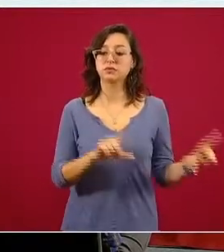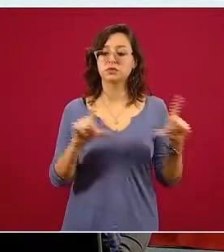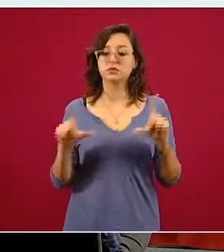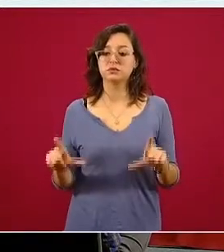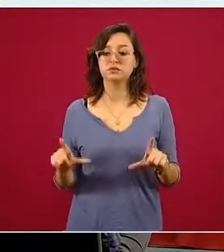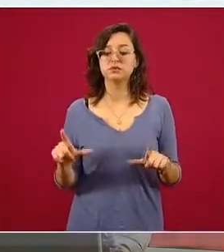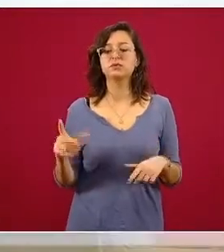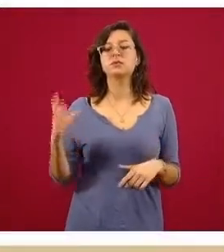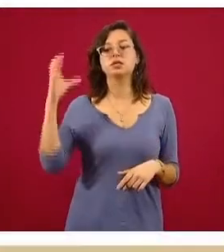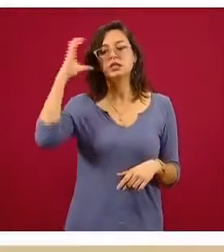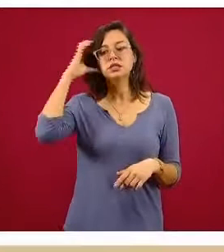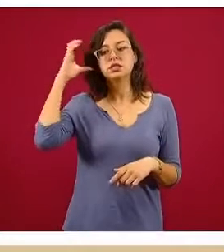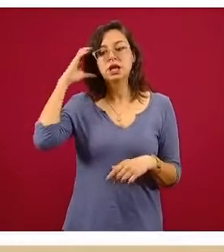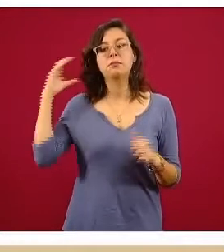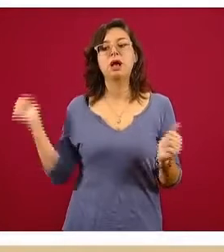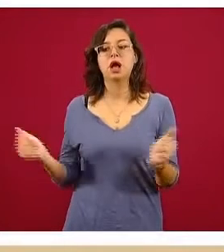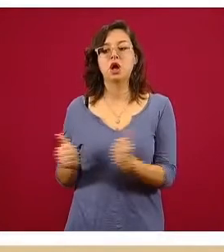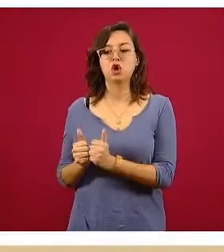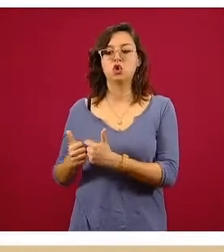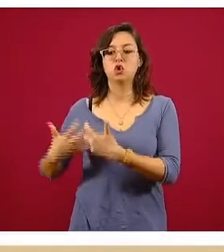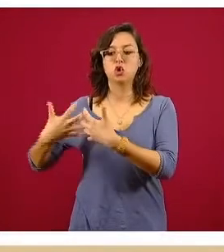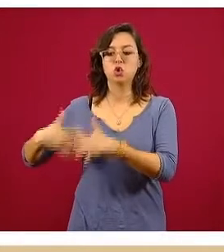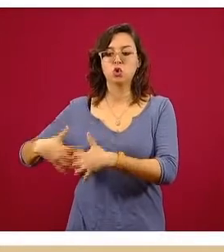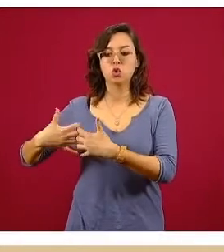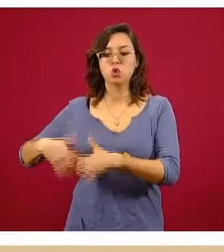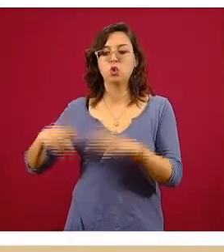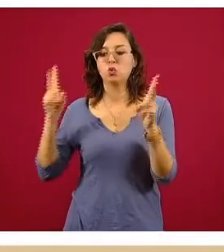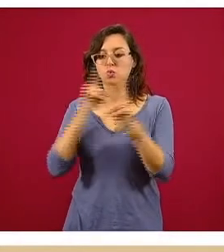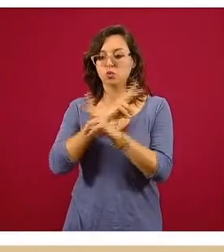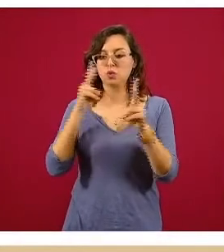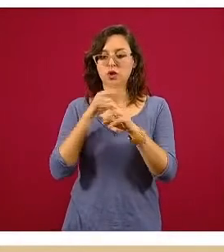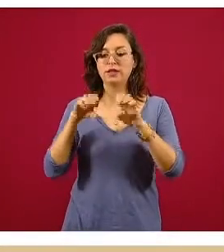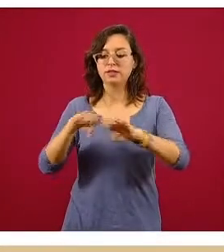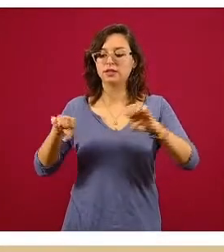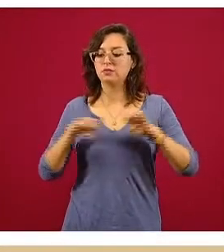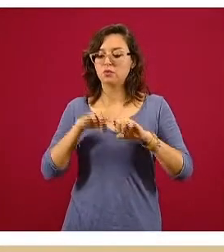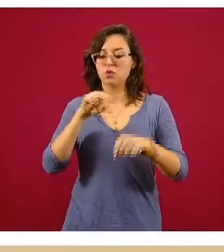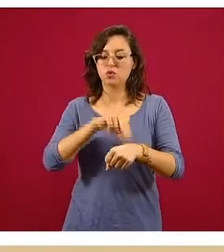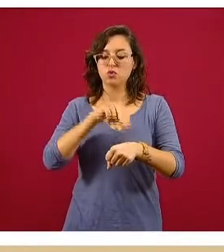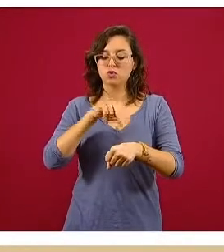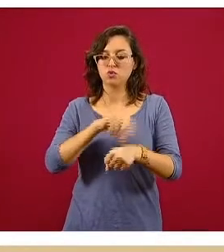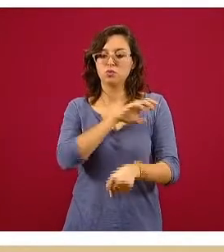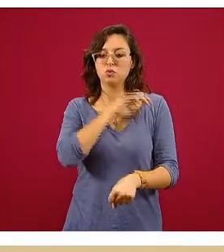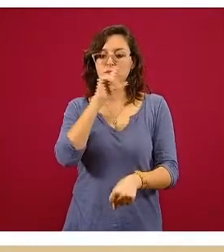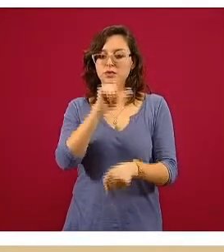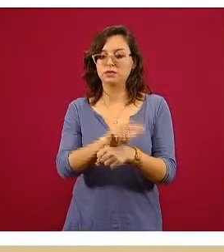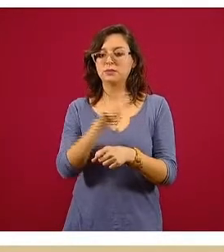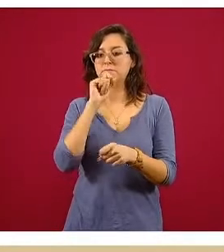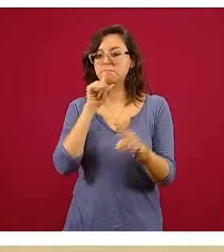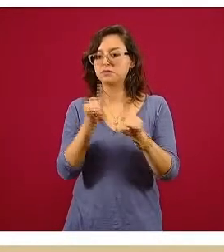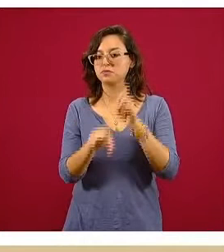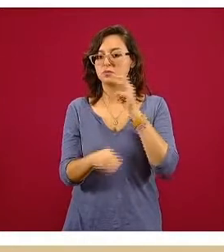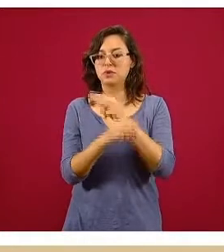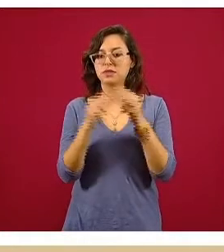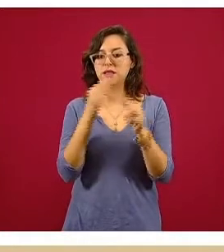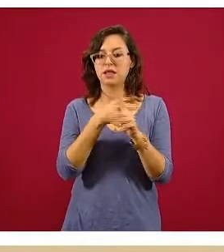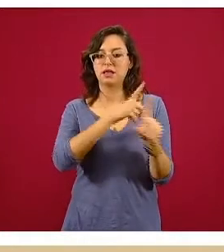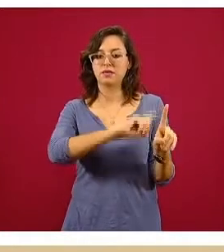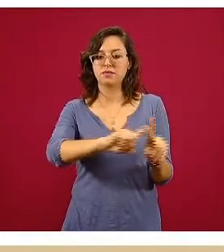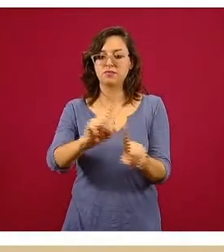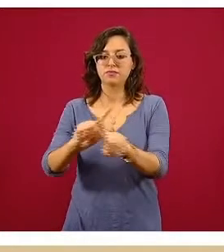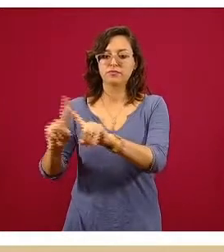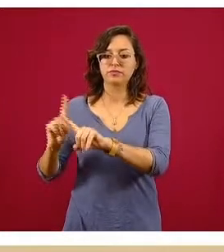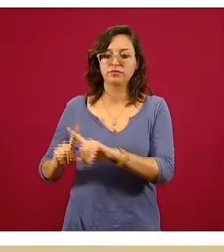camas que tienen la disponibilidad de un ventilador, equipo médico e insumos para poder dar atención a los pacientes